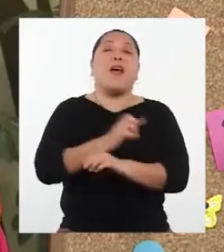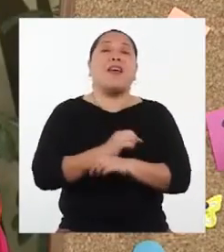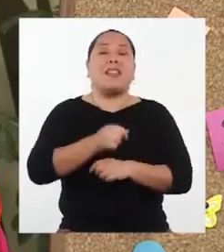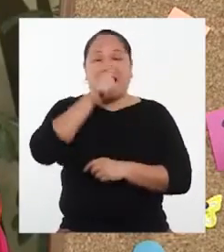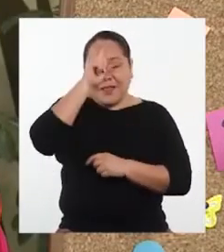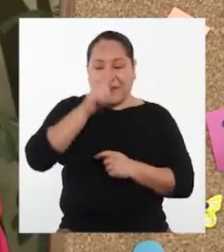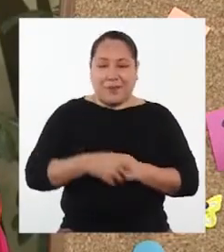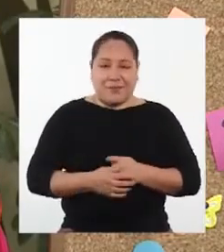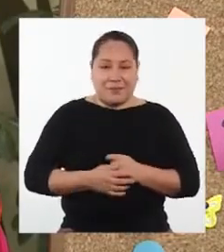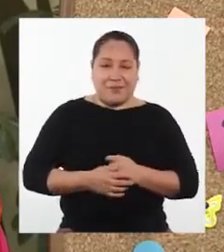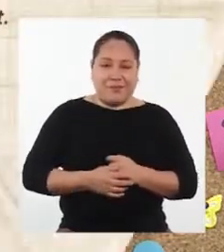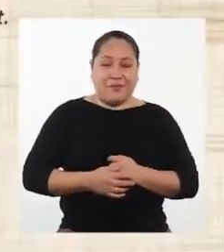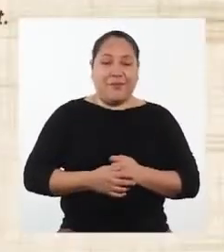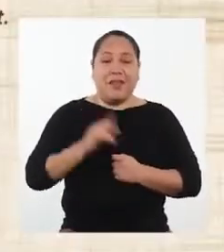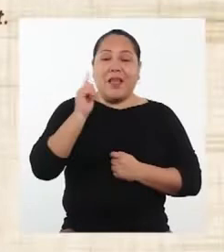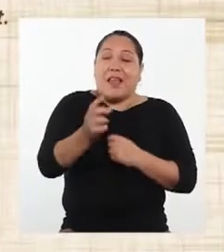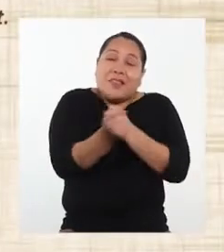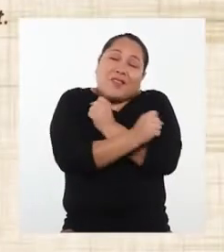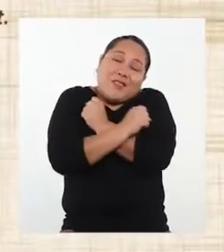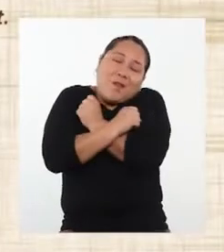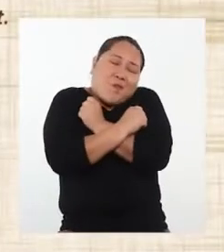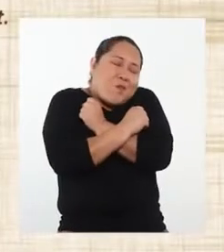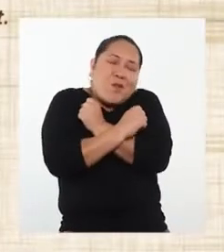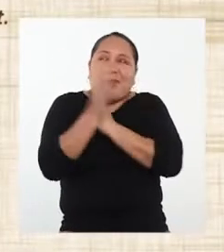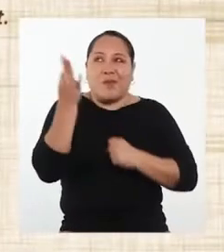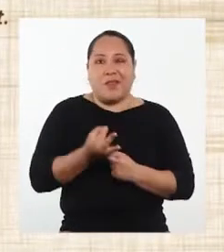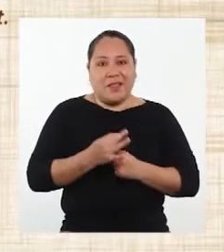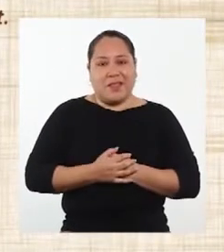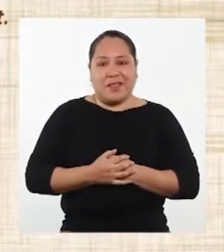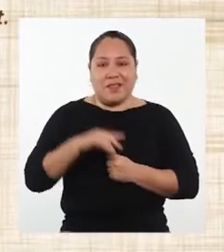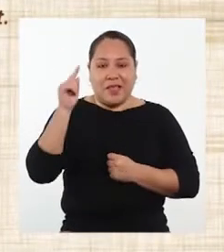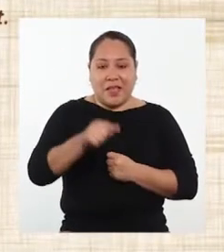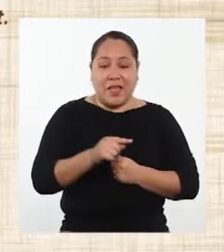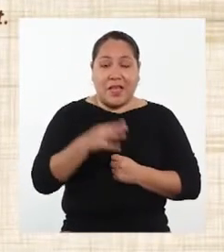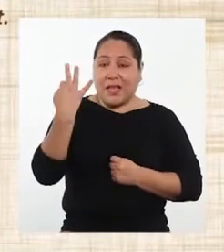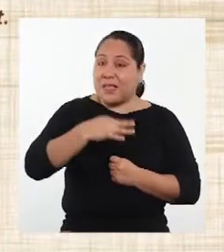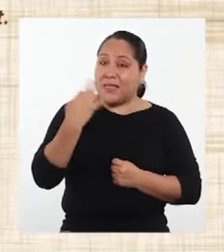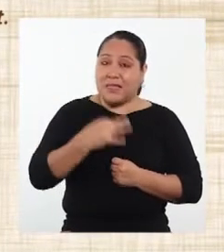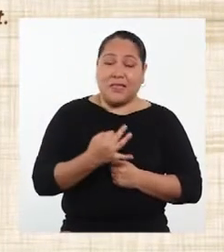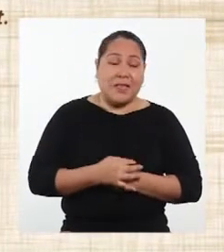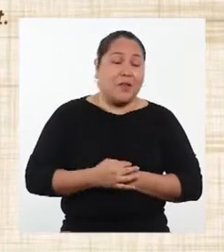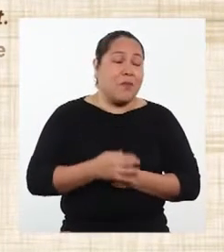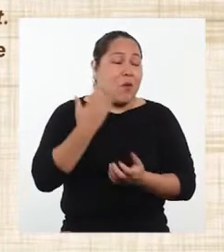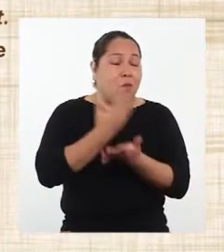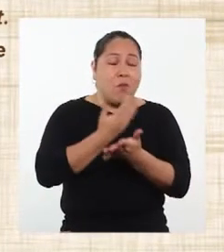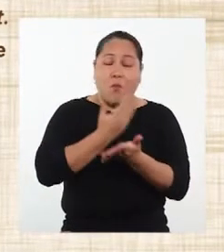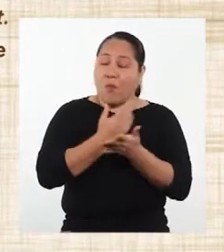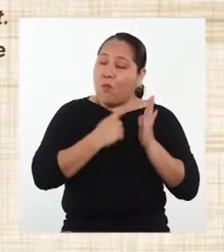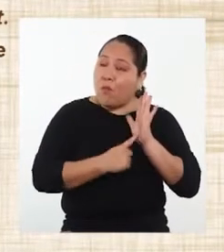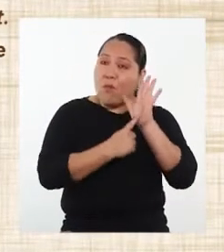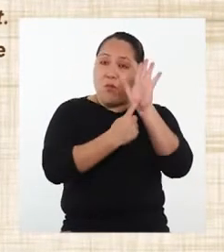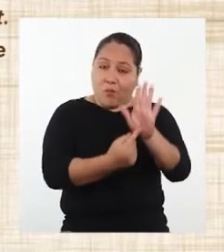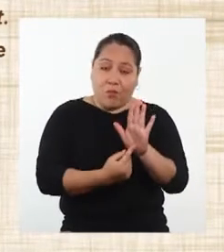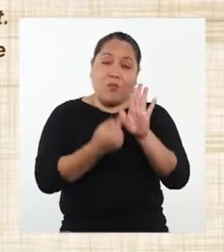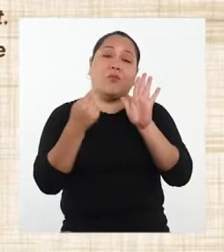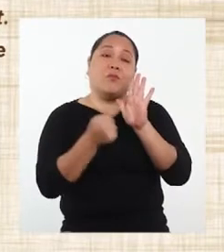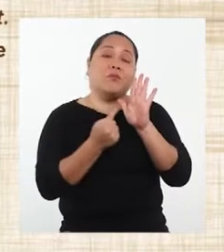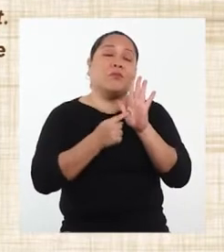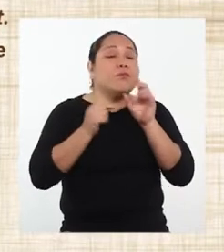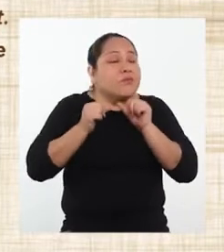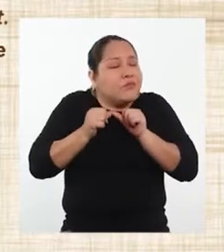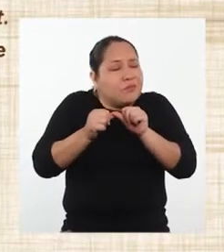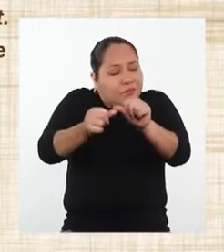siglo XVIII y XIX. Esto es amor verdadero, el que siempre constante se